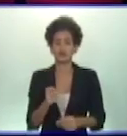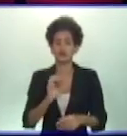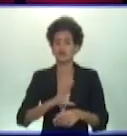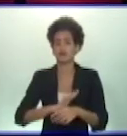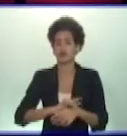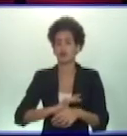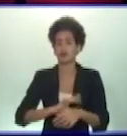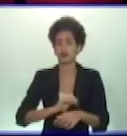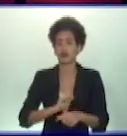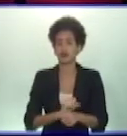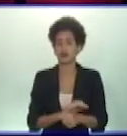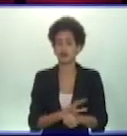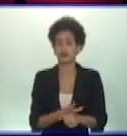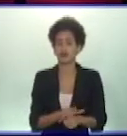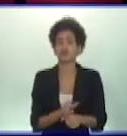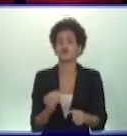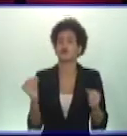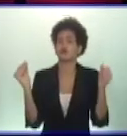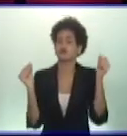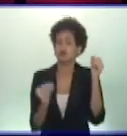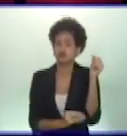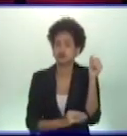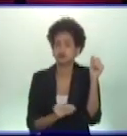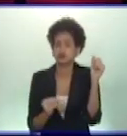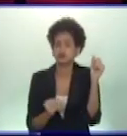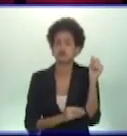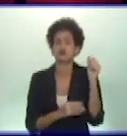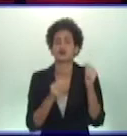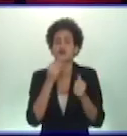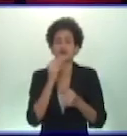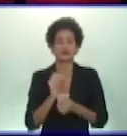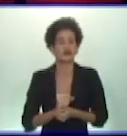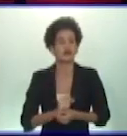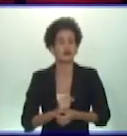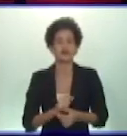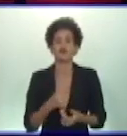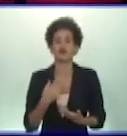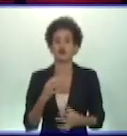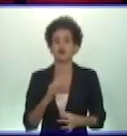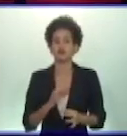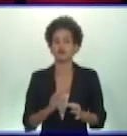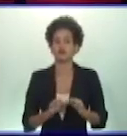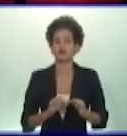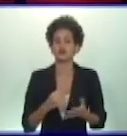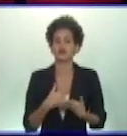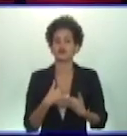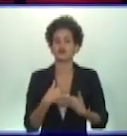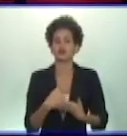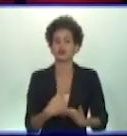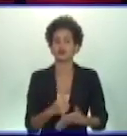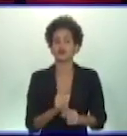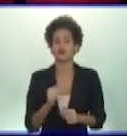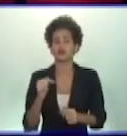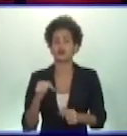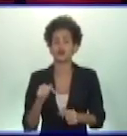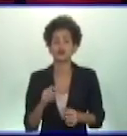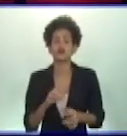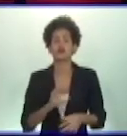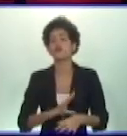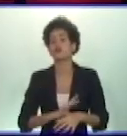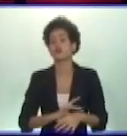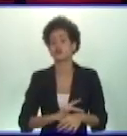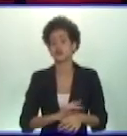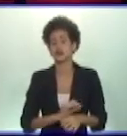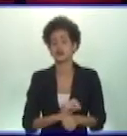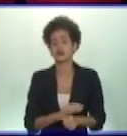dedican inmensos esfuerzos para enfrentarse a esta pandemia, que nosotros debemos apoyar cumpliendo con las medidas